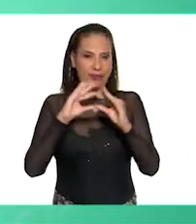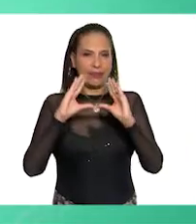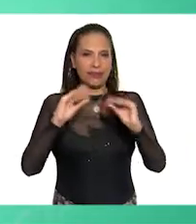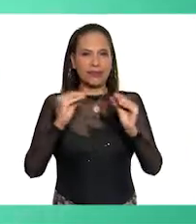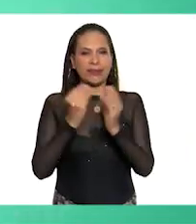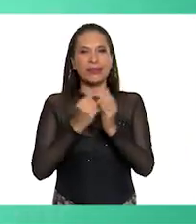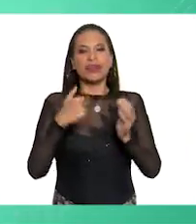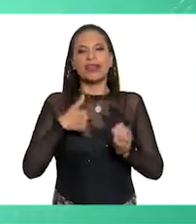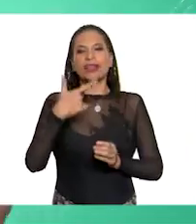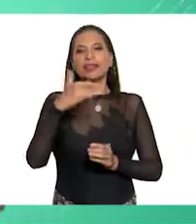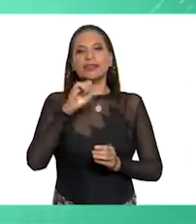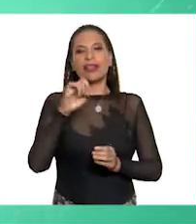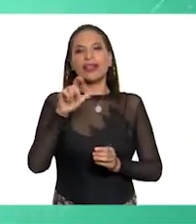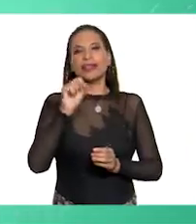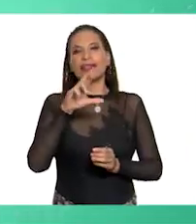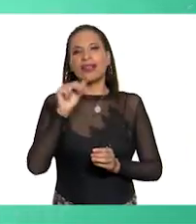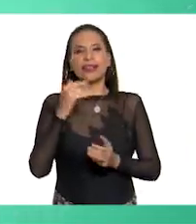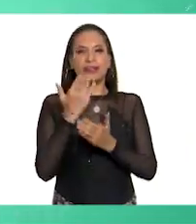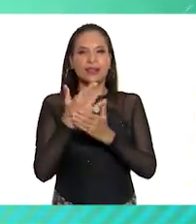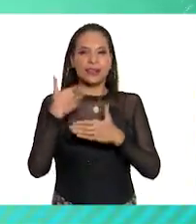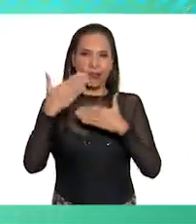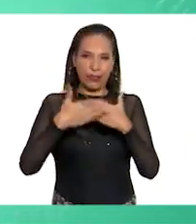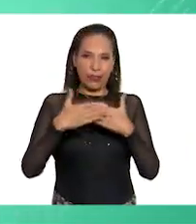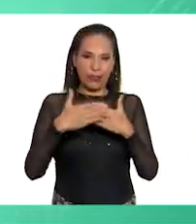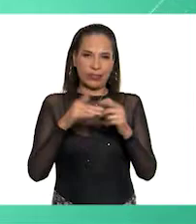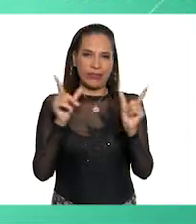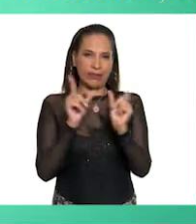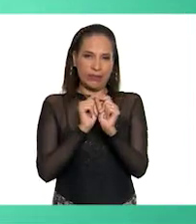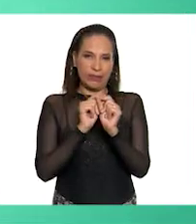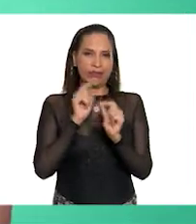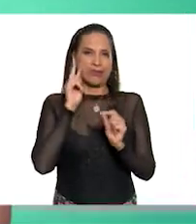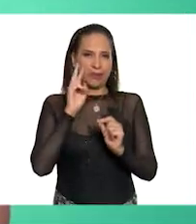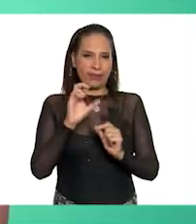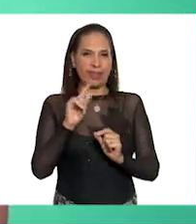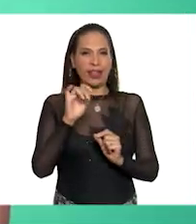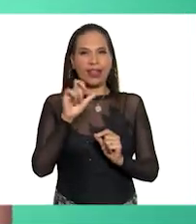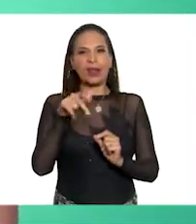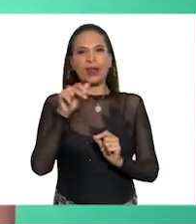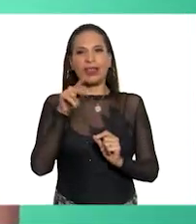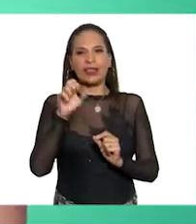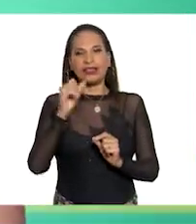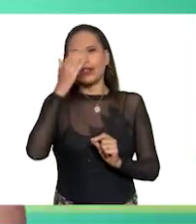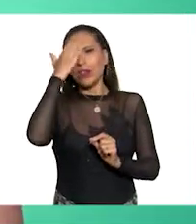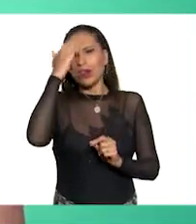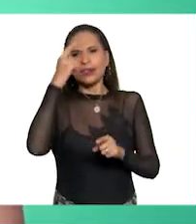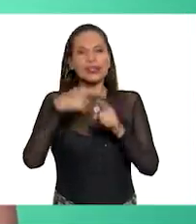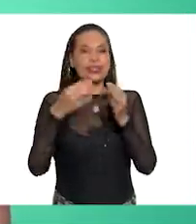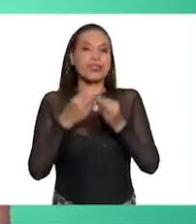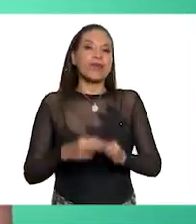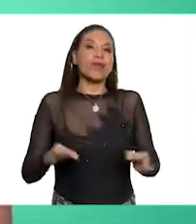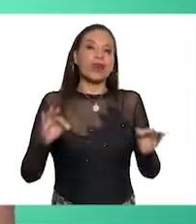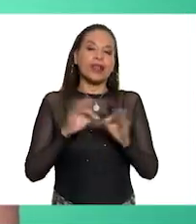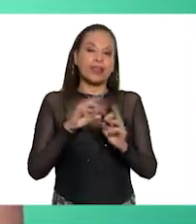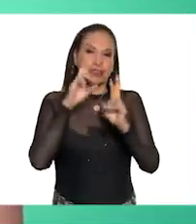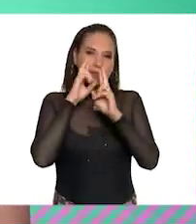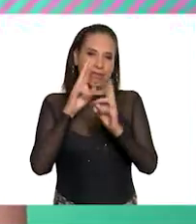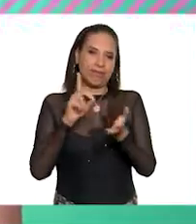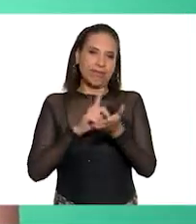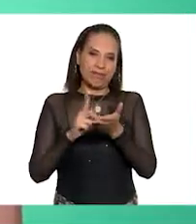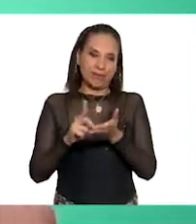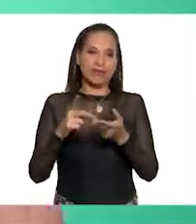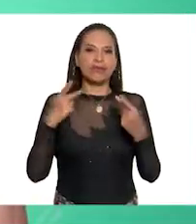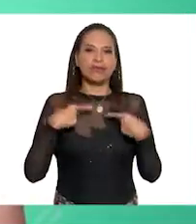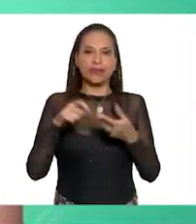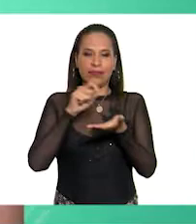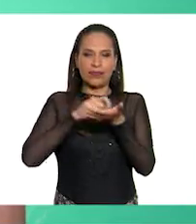Soy Gisela Sierra y los espero en la próxima cápsula de Telequantrix, en la que conocerán la importancia de respetar los derechos de